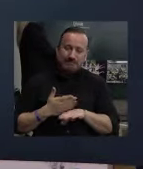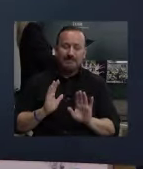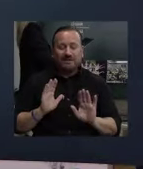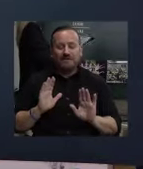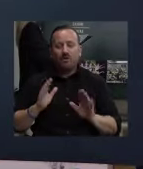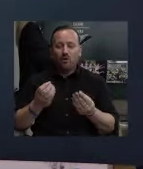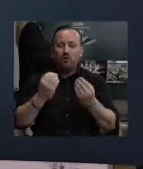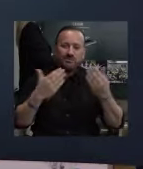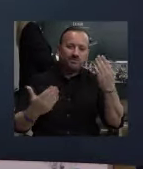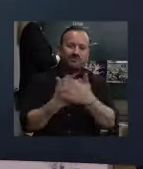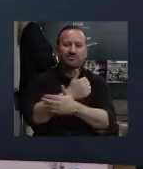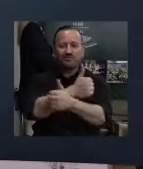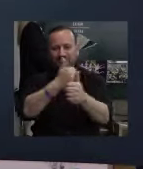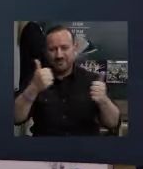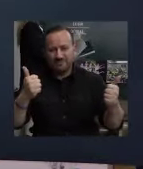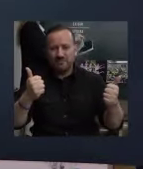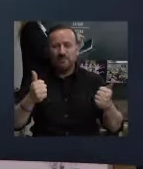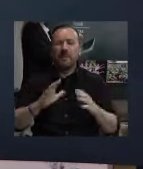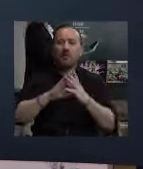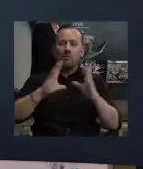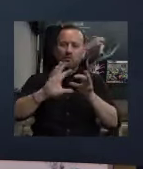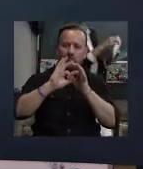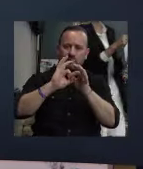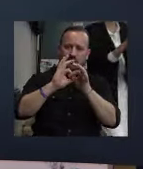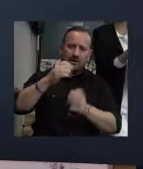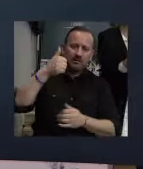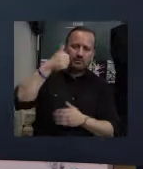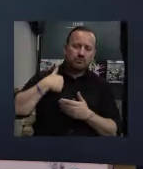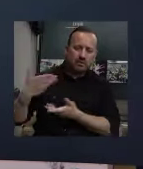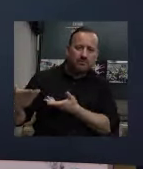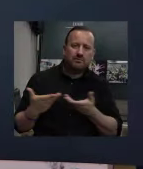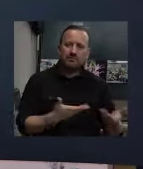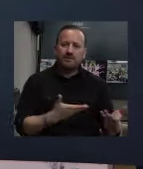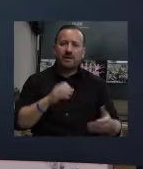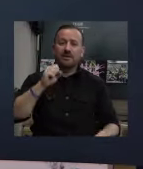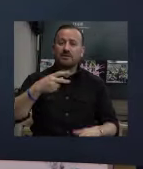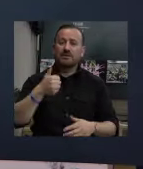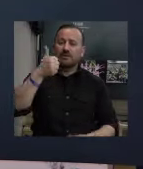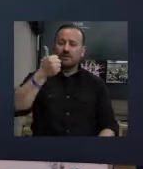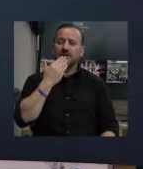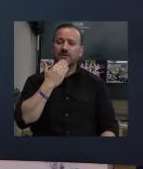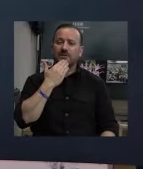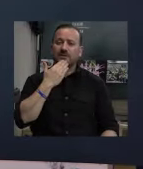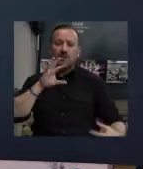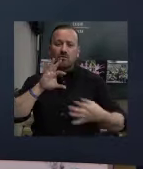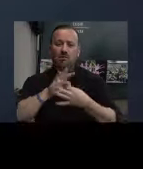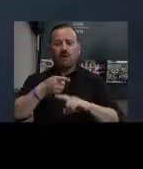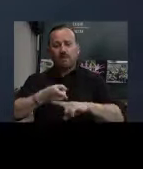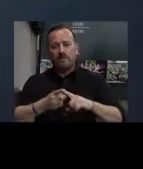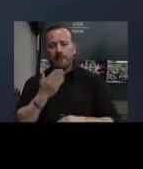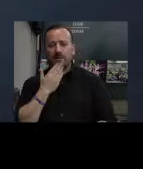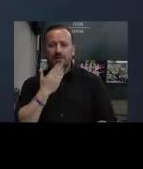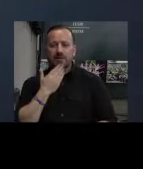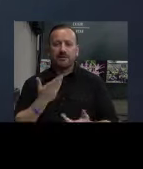Bueno muy buenos días a todas y a todos Muchas gracias rector por por la invitación a la vicerrectoría de de vinculación por supuesto